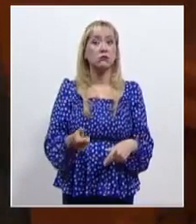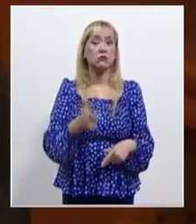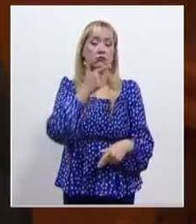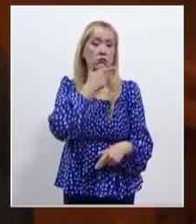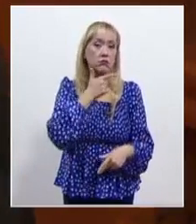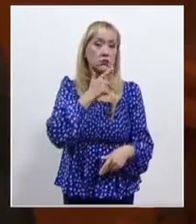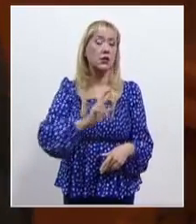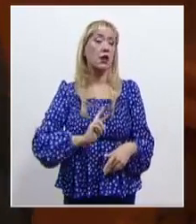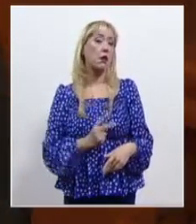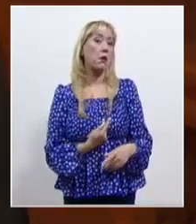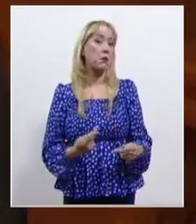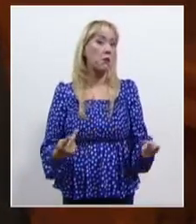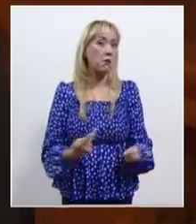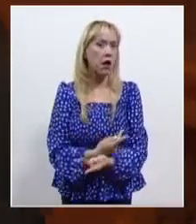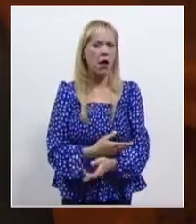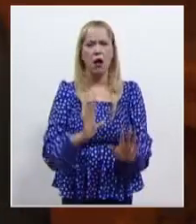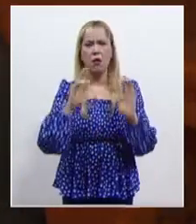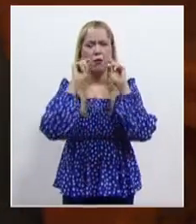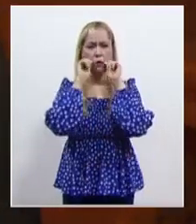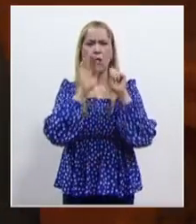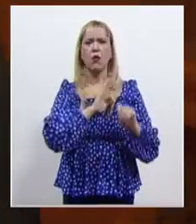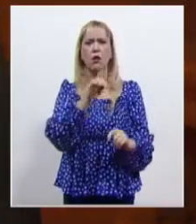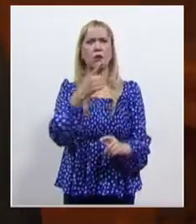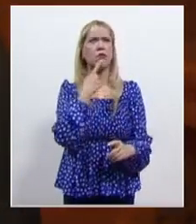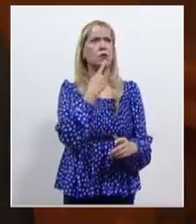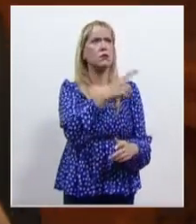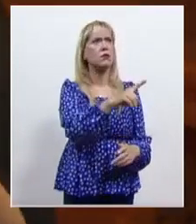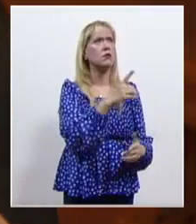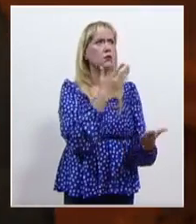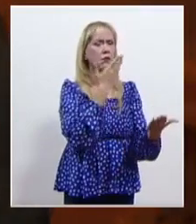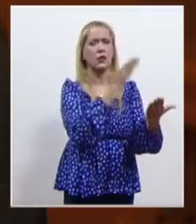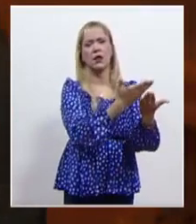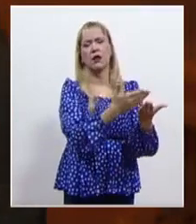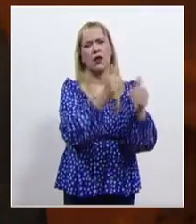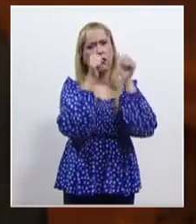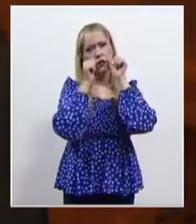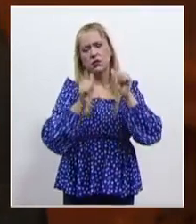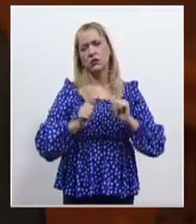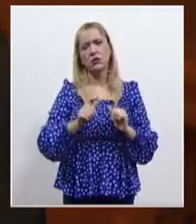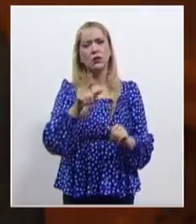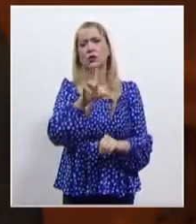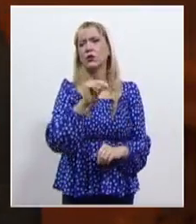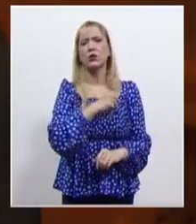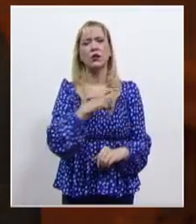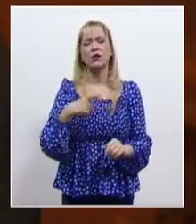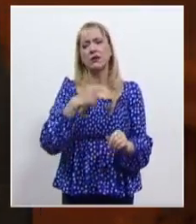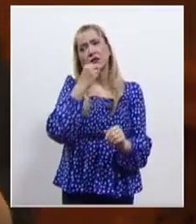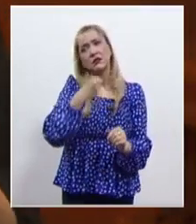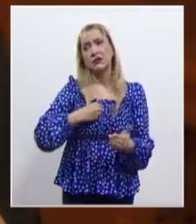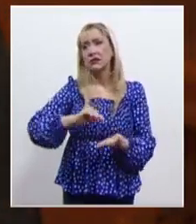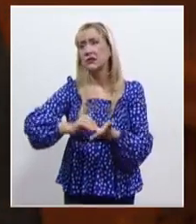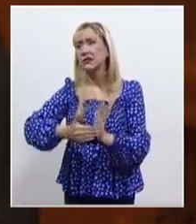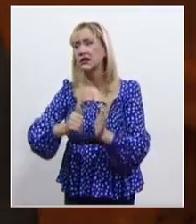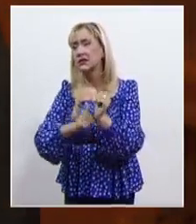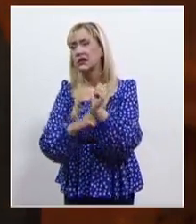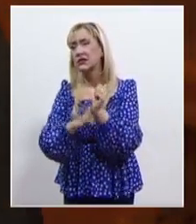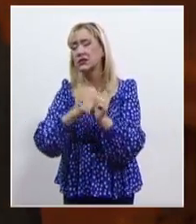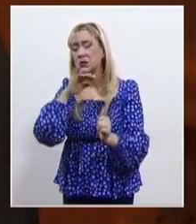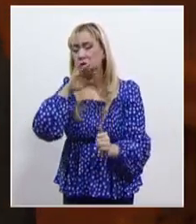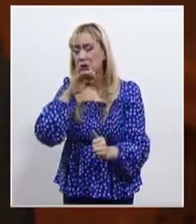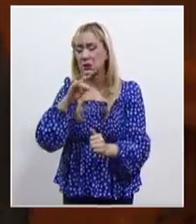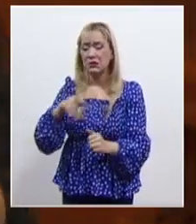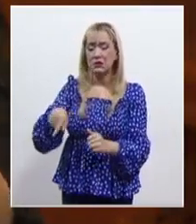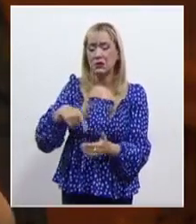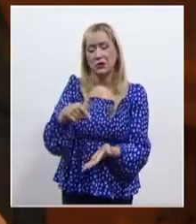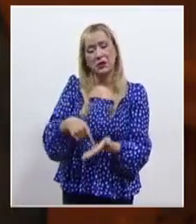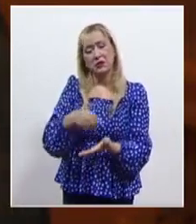reclamar este tipo de atención, que no se tienen que esconder, que tiene que ser digna la atención,